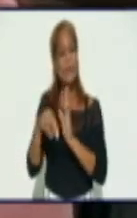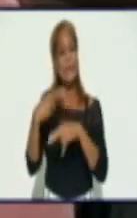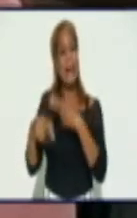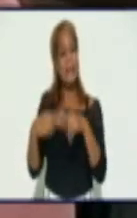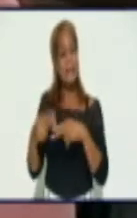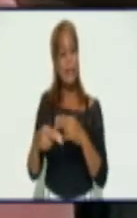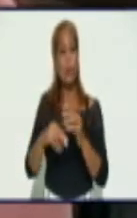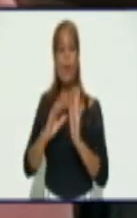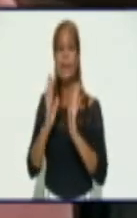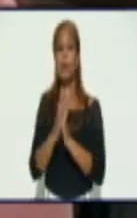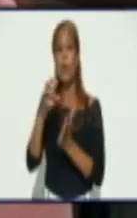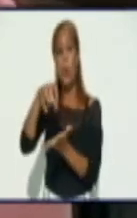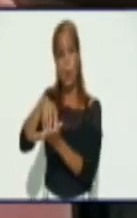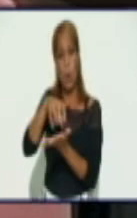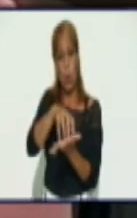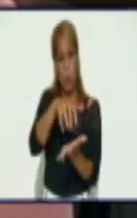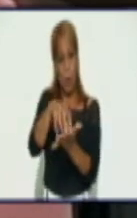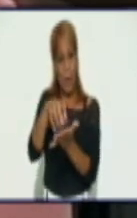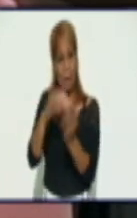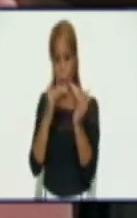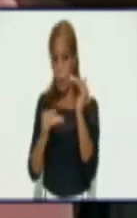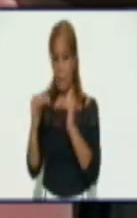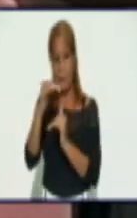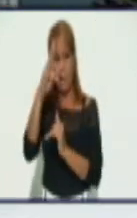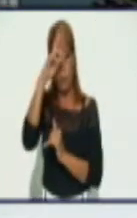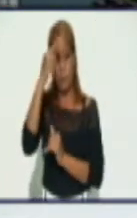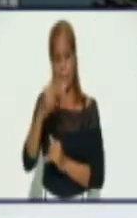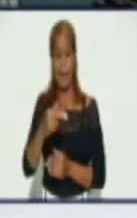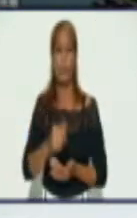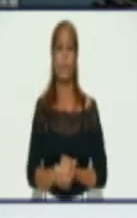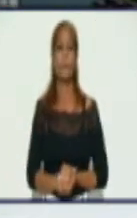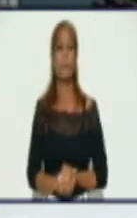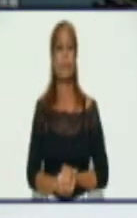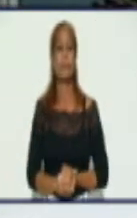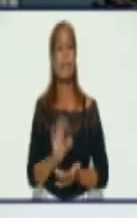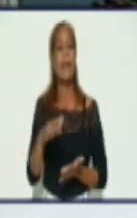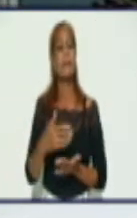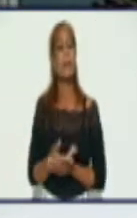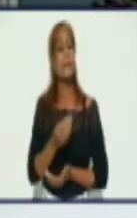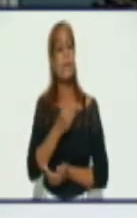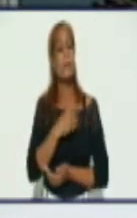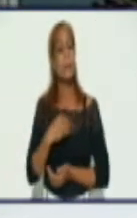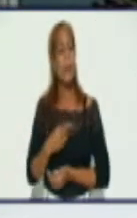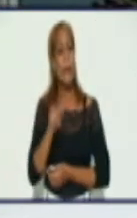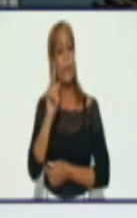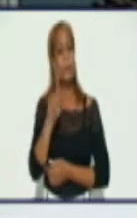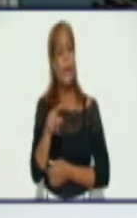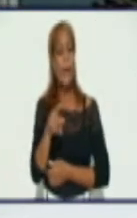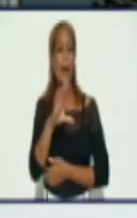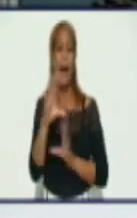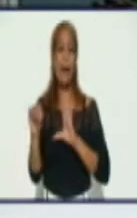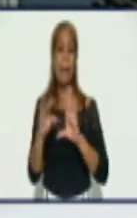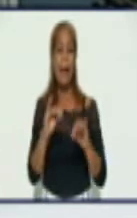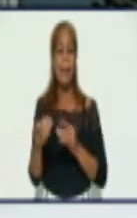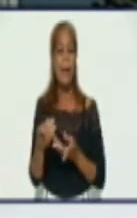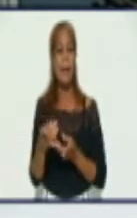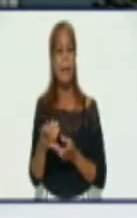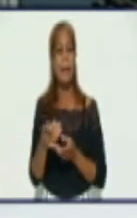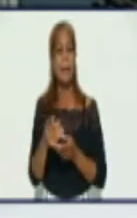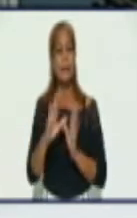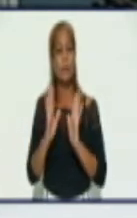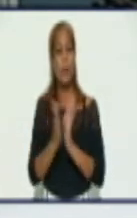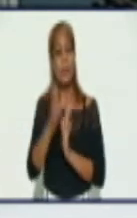actuación por nuestro ministerio. Doctora, usted hablaba de una de las preocupaciones que tiene hoy la Dirección de Salud en el